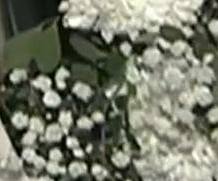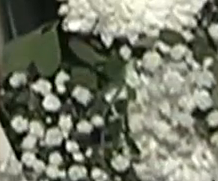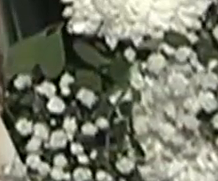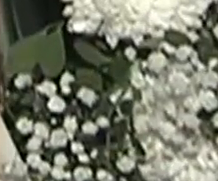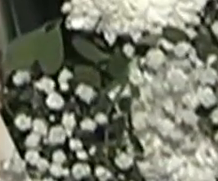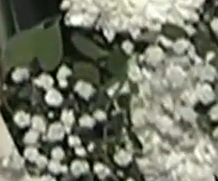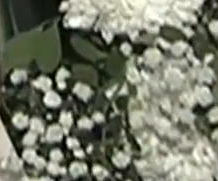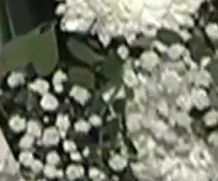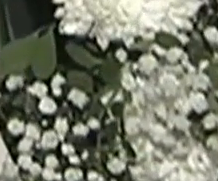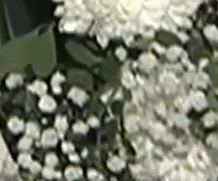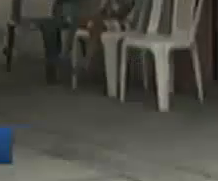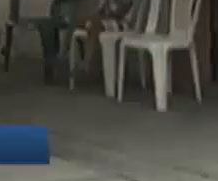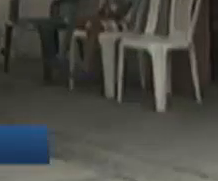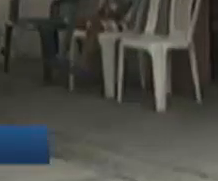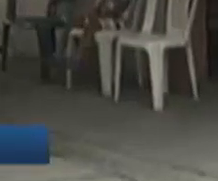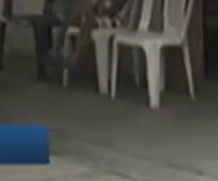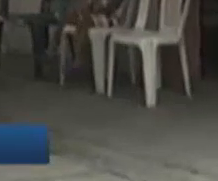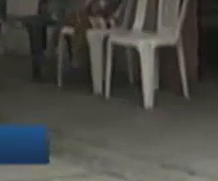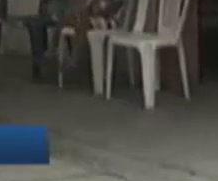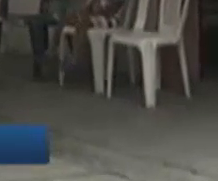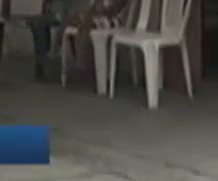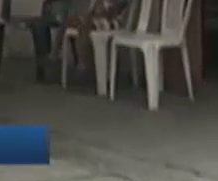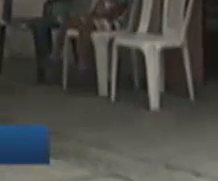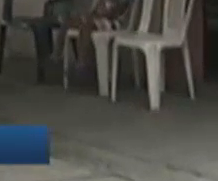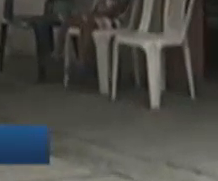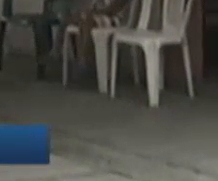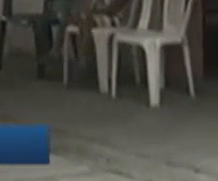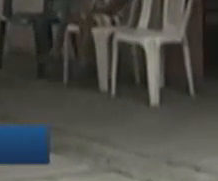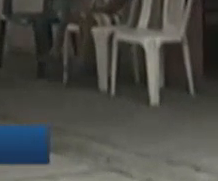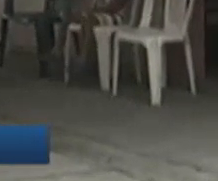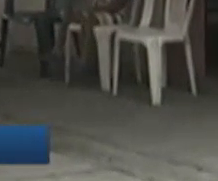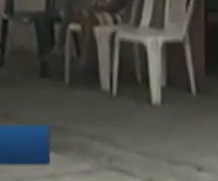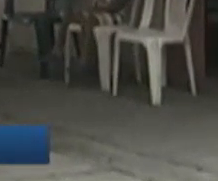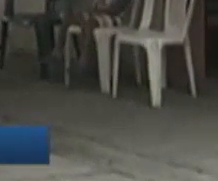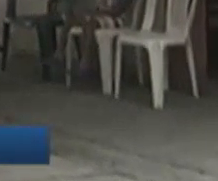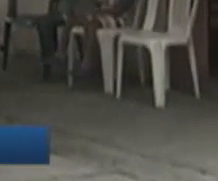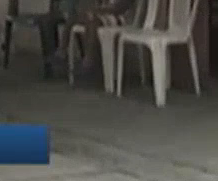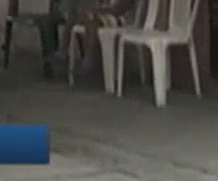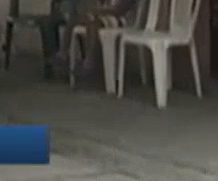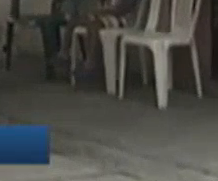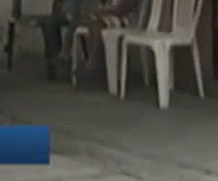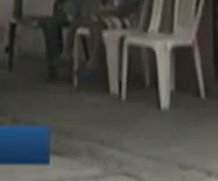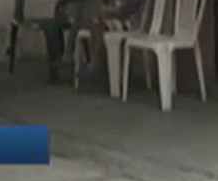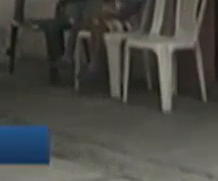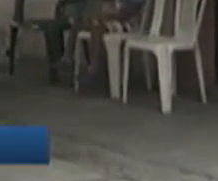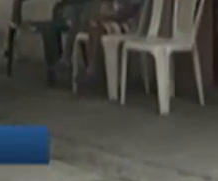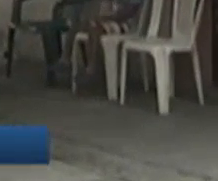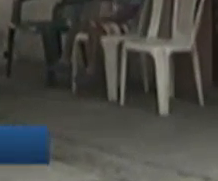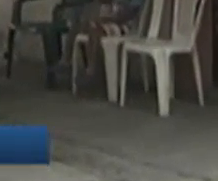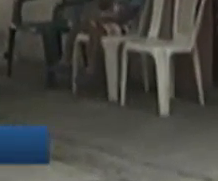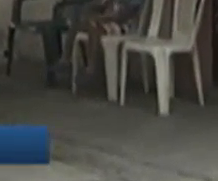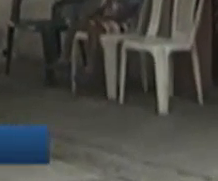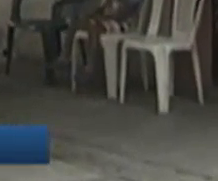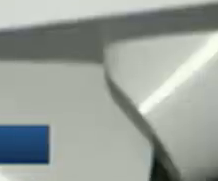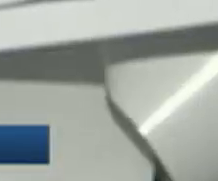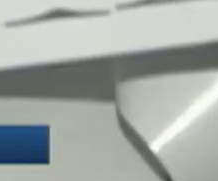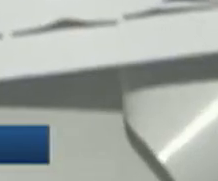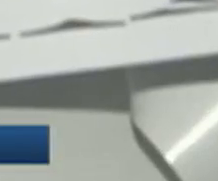Además, más adelante velan cuerpos de pareja hallada muerta en un hotel en un caso de femicidio y